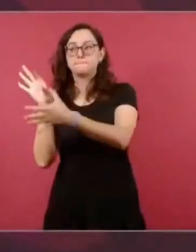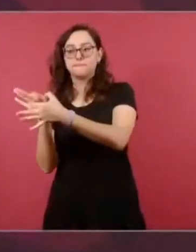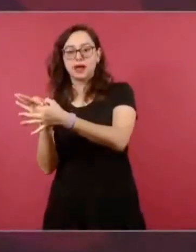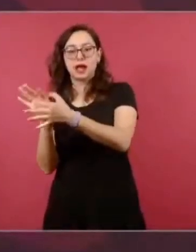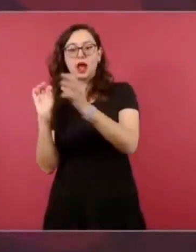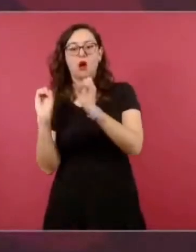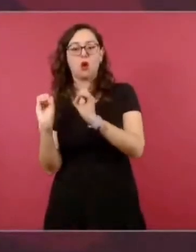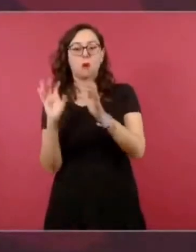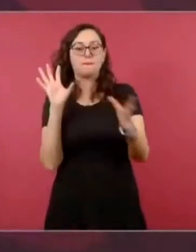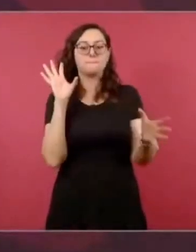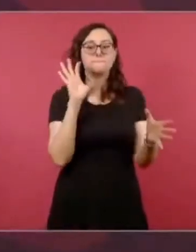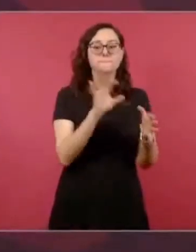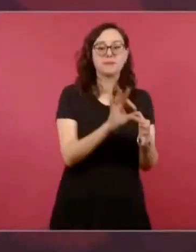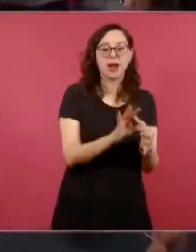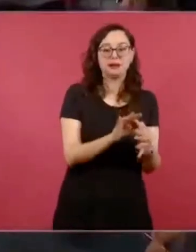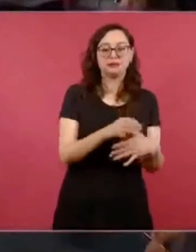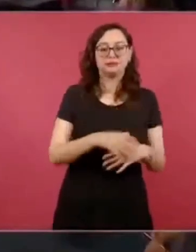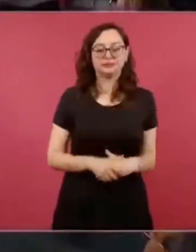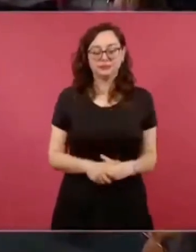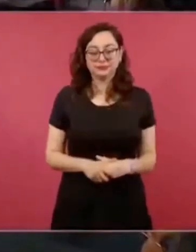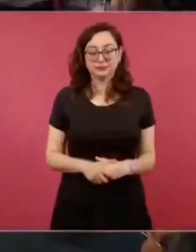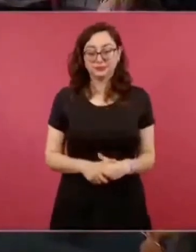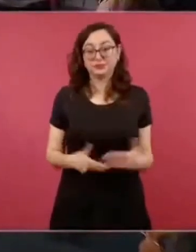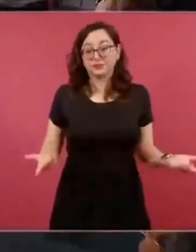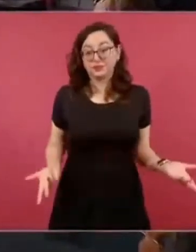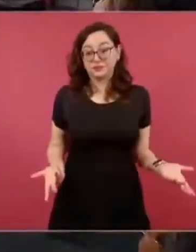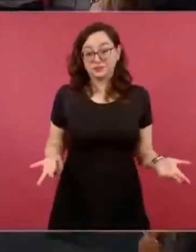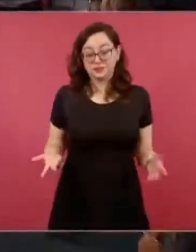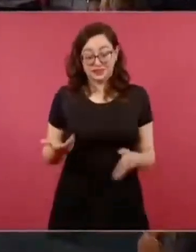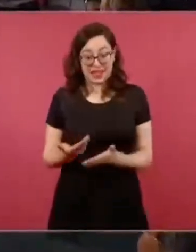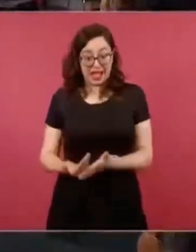se la habían pasado muy bien